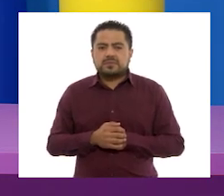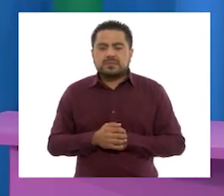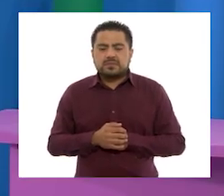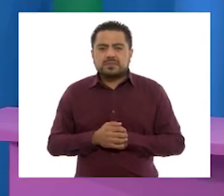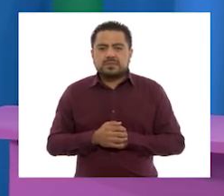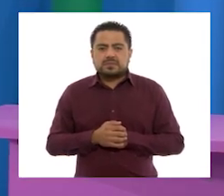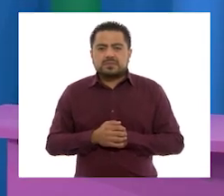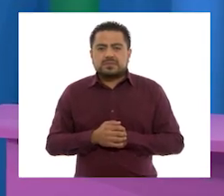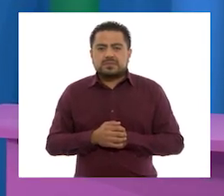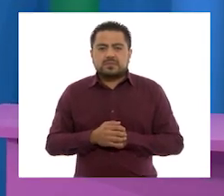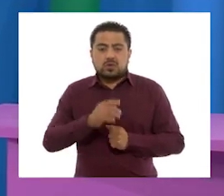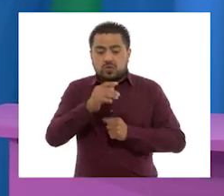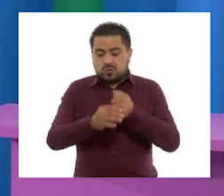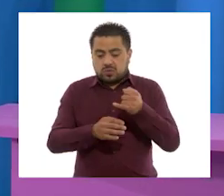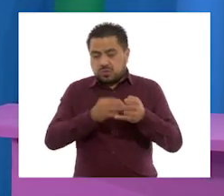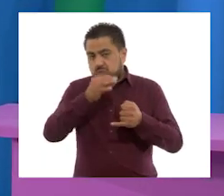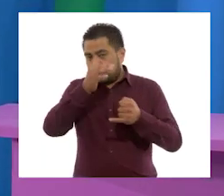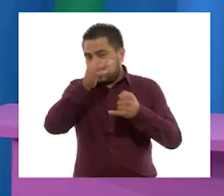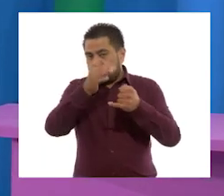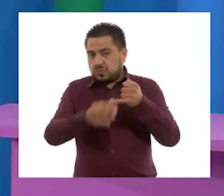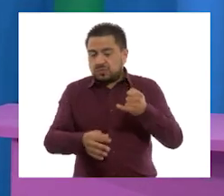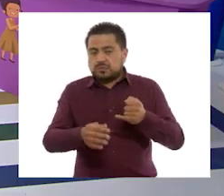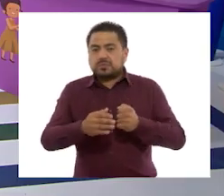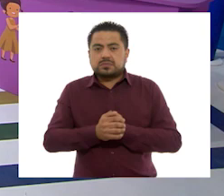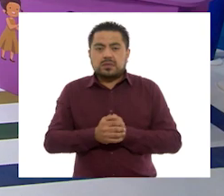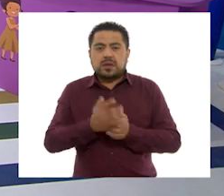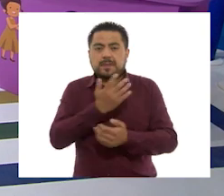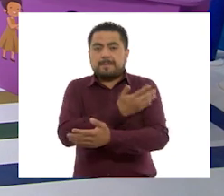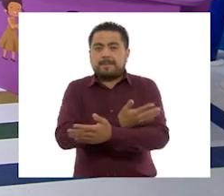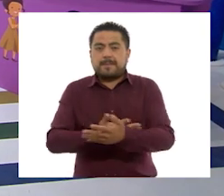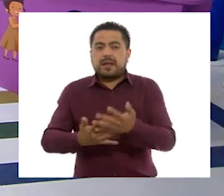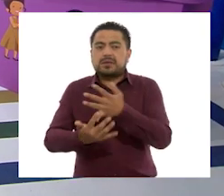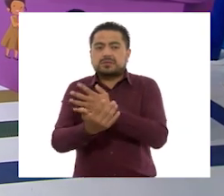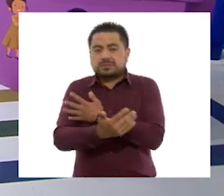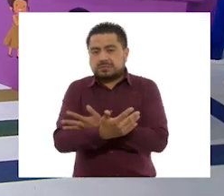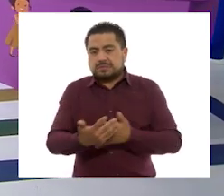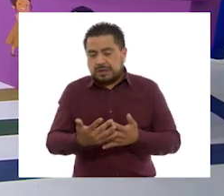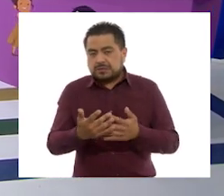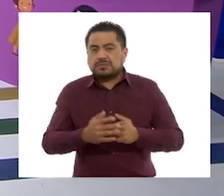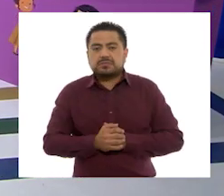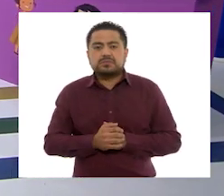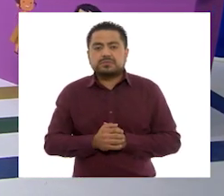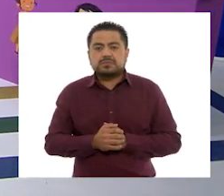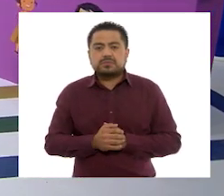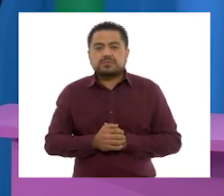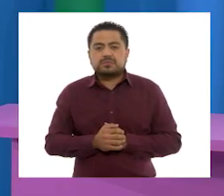Cintura. Y por último, bien. Brazos. Brazos.